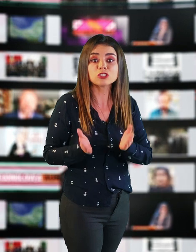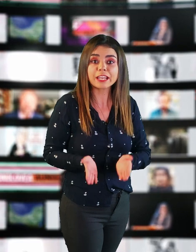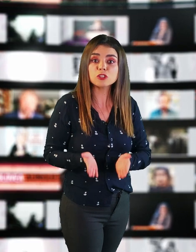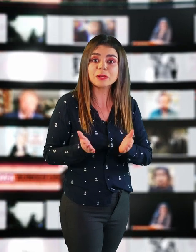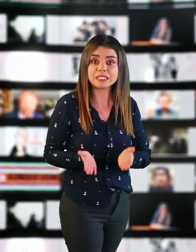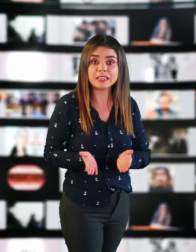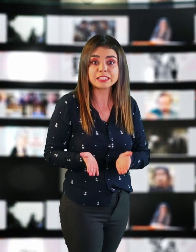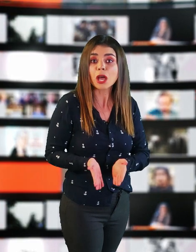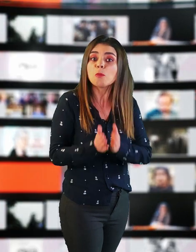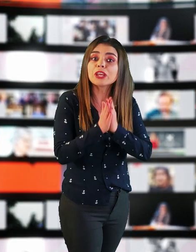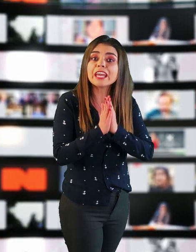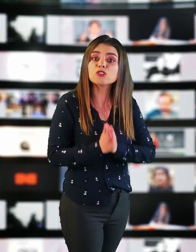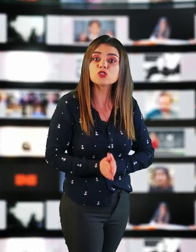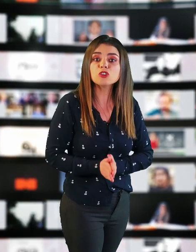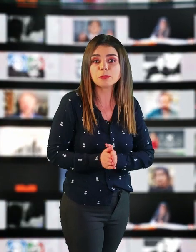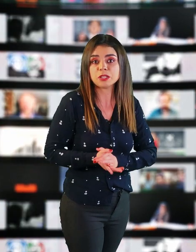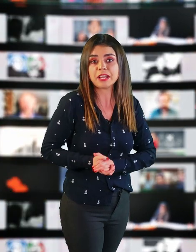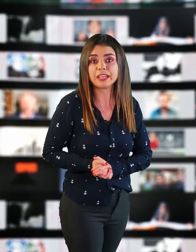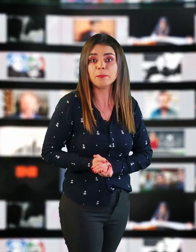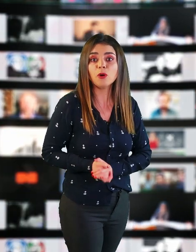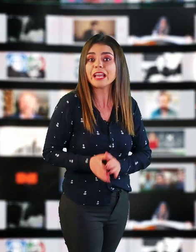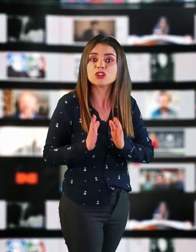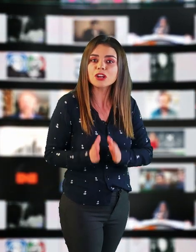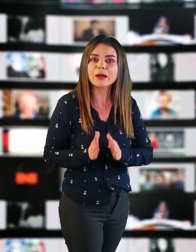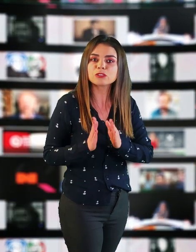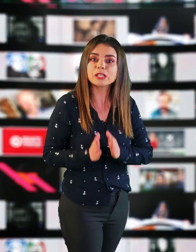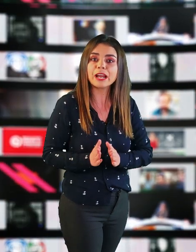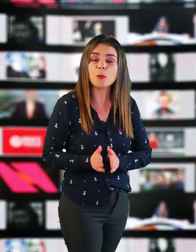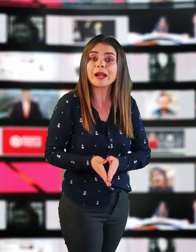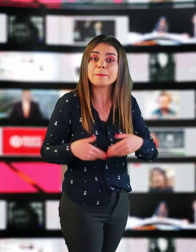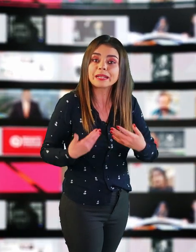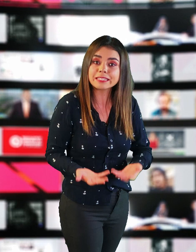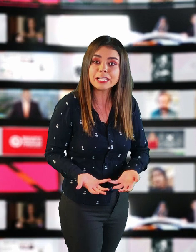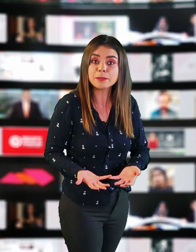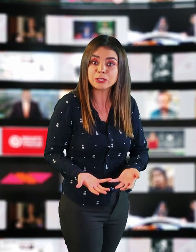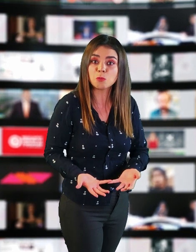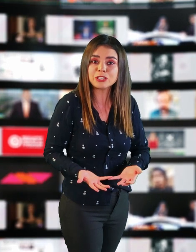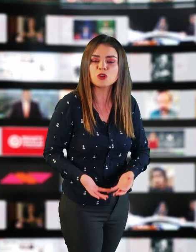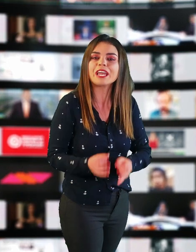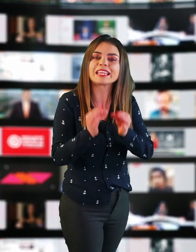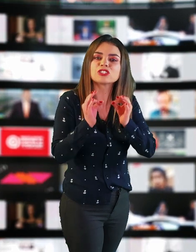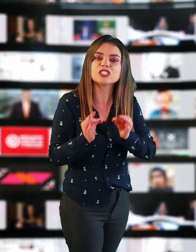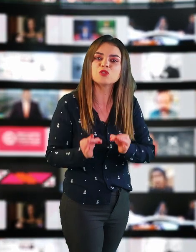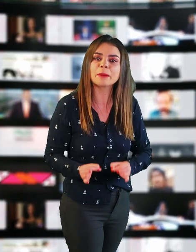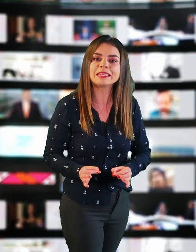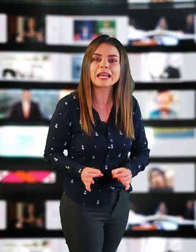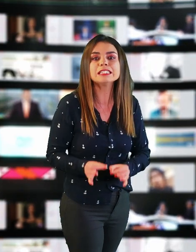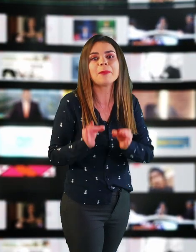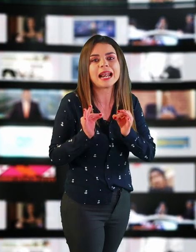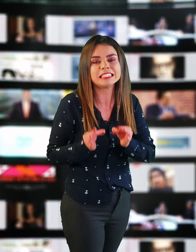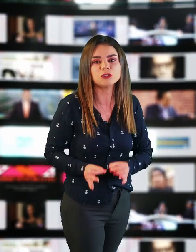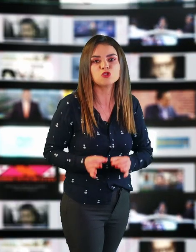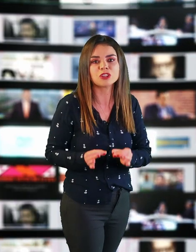de los consejeros presidentes, porque ellos son los que ponen el ejemplo en no rebajar su salario para invertir ese presupuesto en acciones